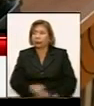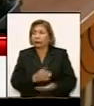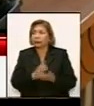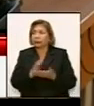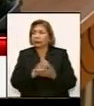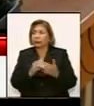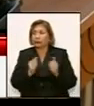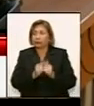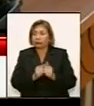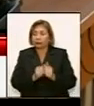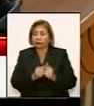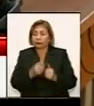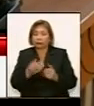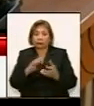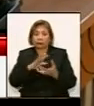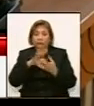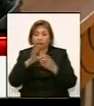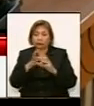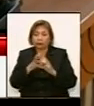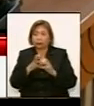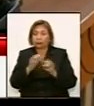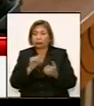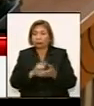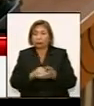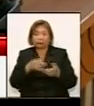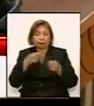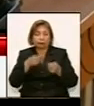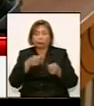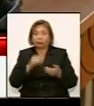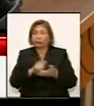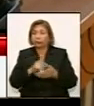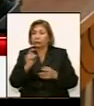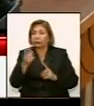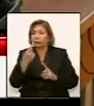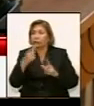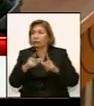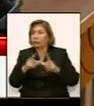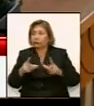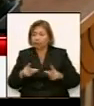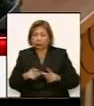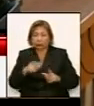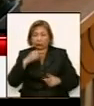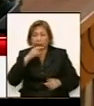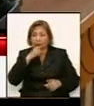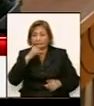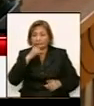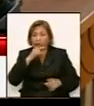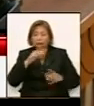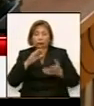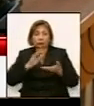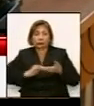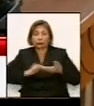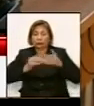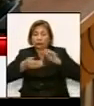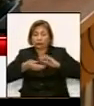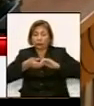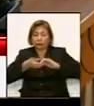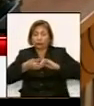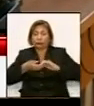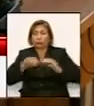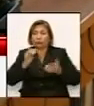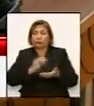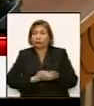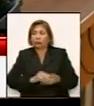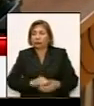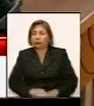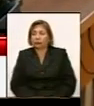Encontramos también que las personas más vulnerables a estos ataques, en primer lugar, son mujeres y personas de la comunidad LGTBIQ+,